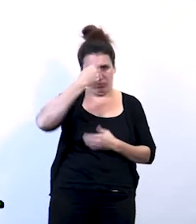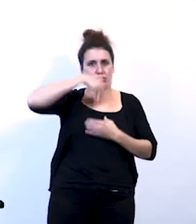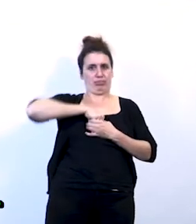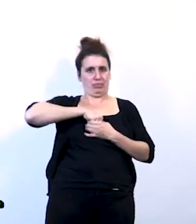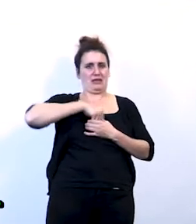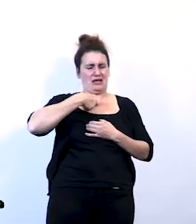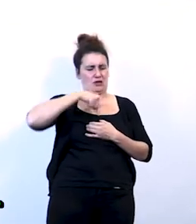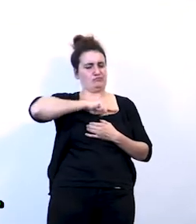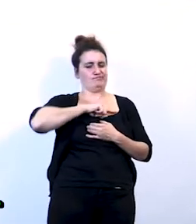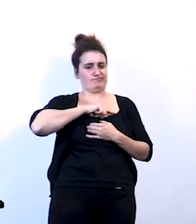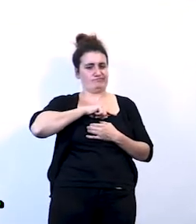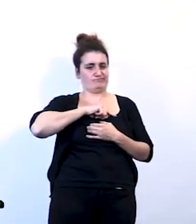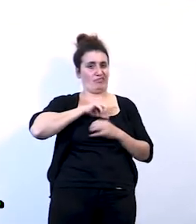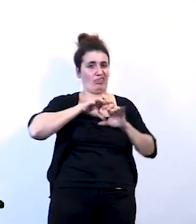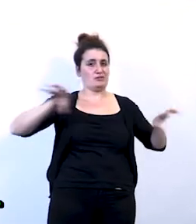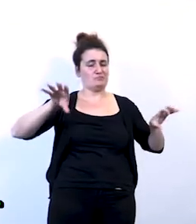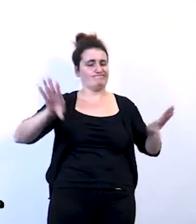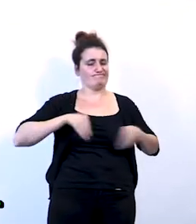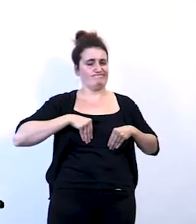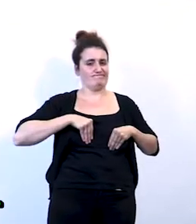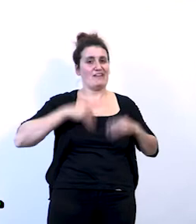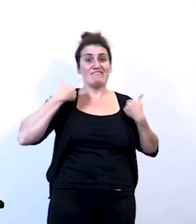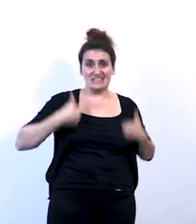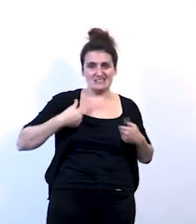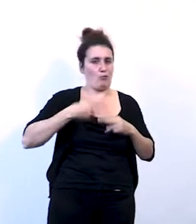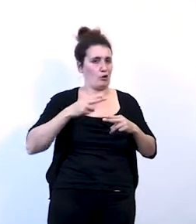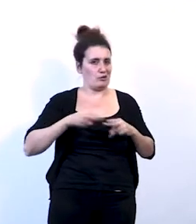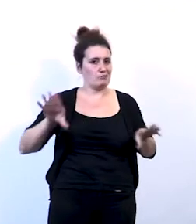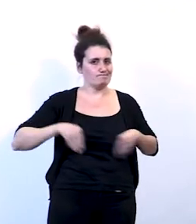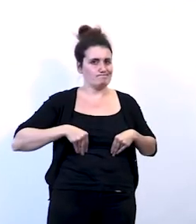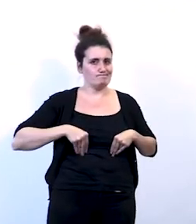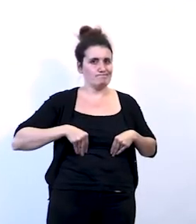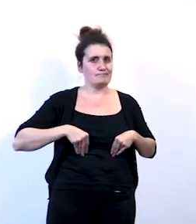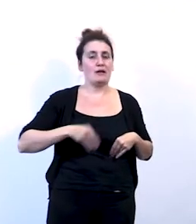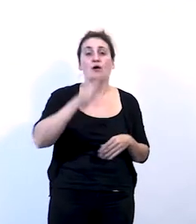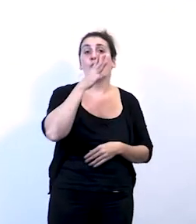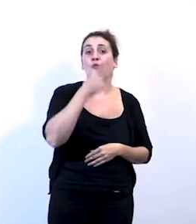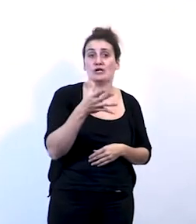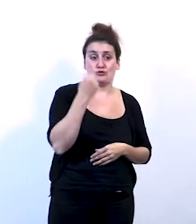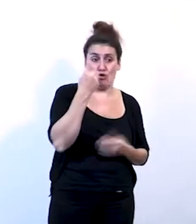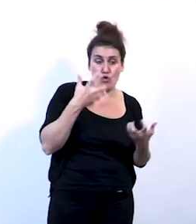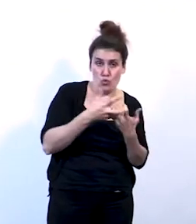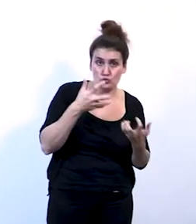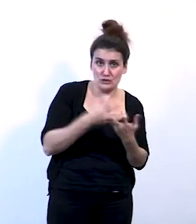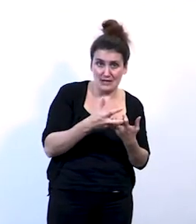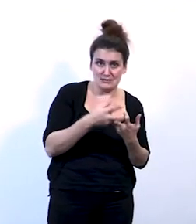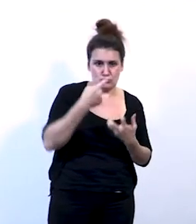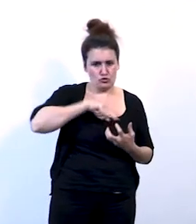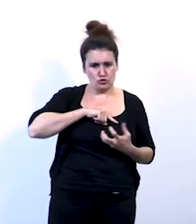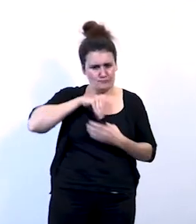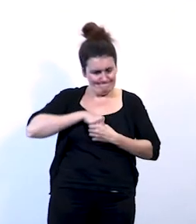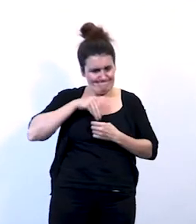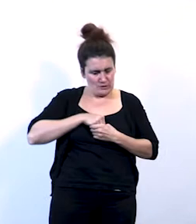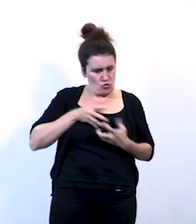la división física y política. Por eso, una de las luchas internas que tenemos